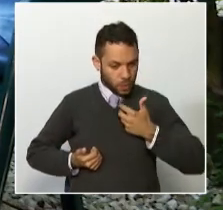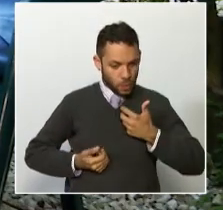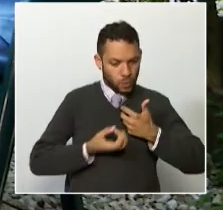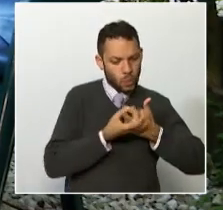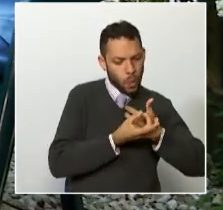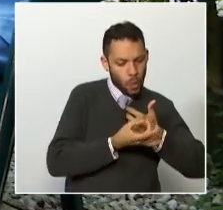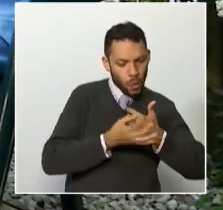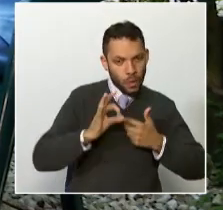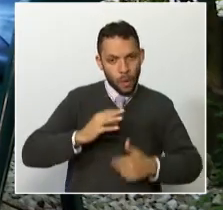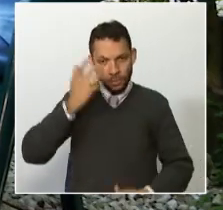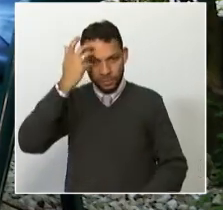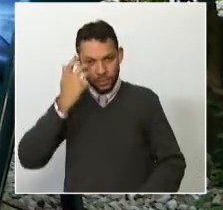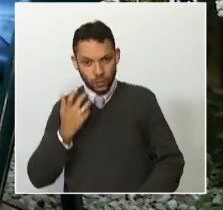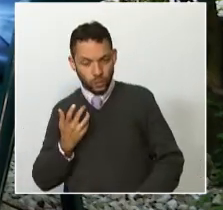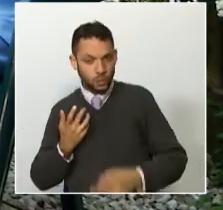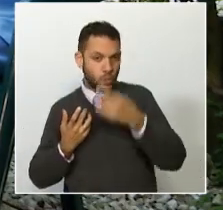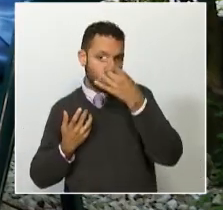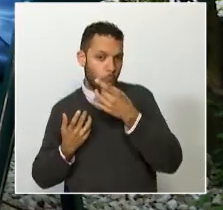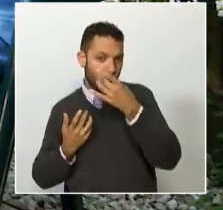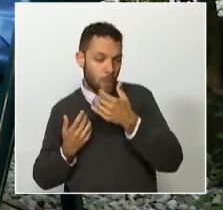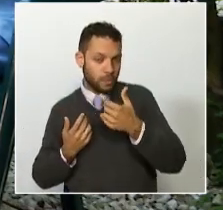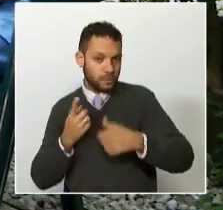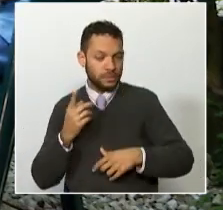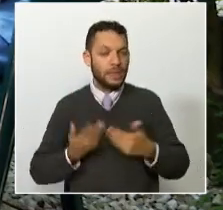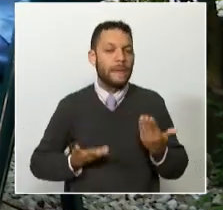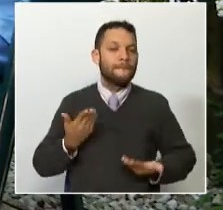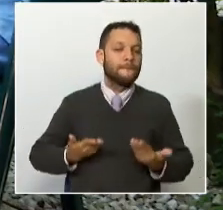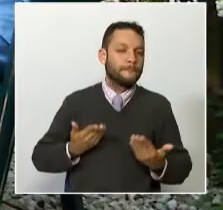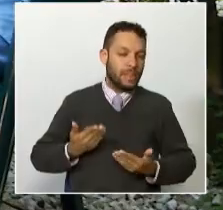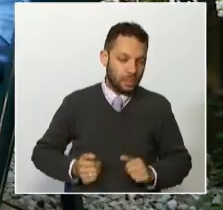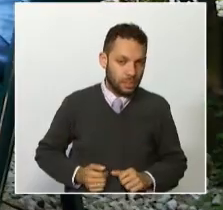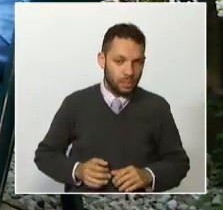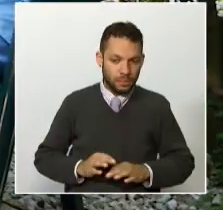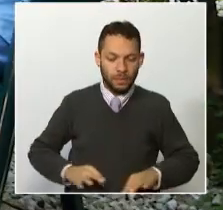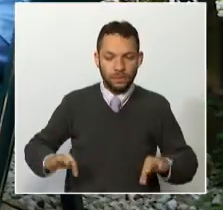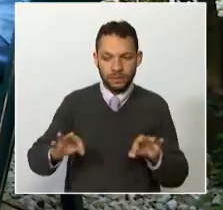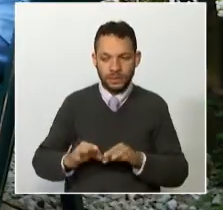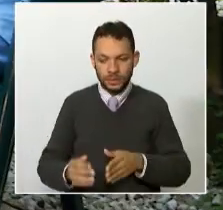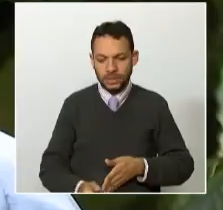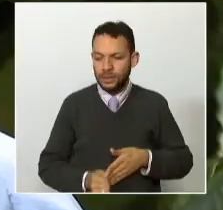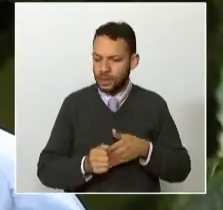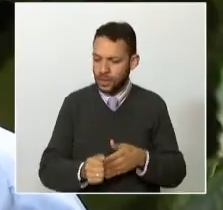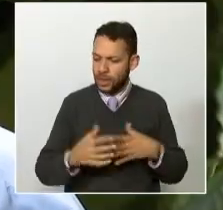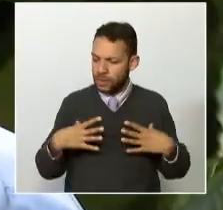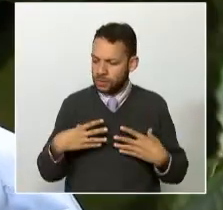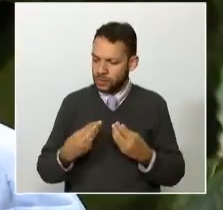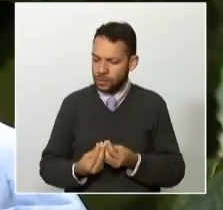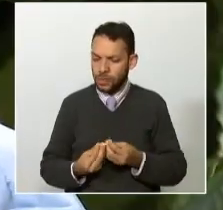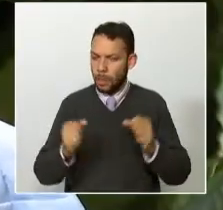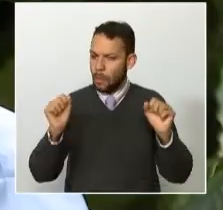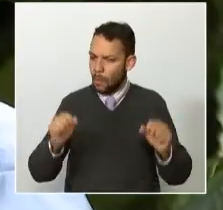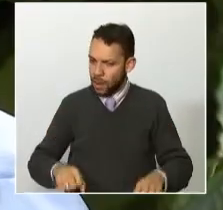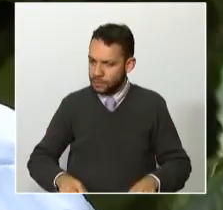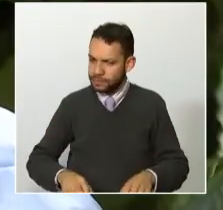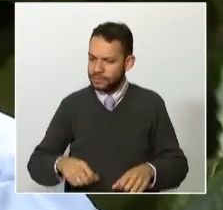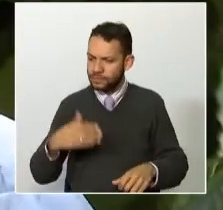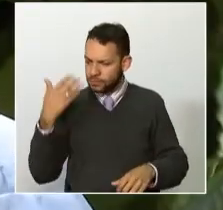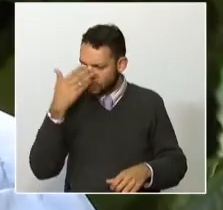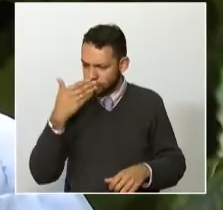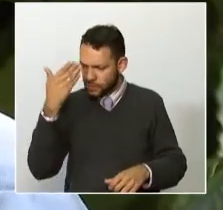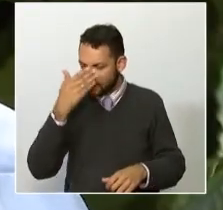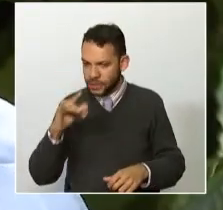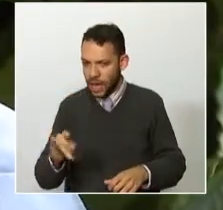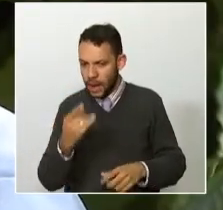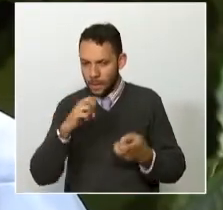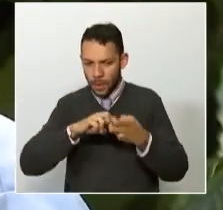de qué lado y a veces el paciente dice, ay sí, qué raro, todo está al lado derecho. Entonces eso también nos va orientando a nosotros para ver que hay algo al lado